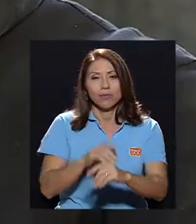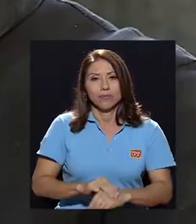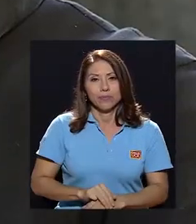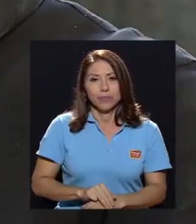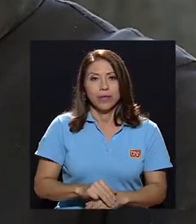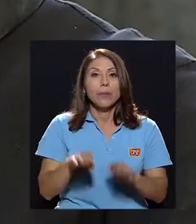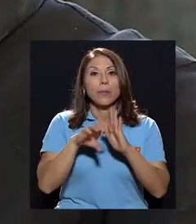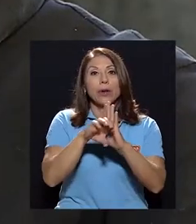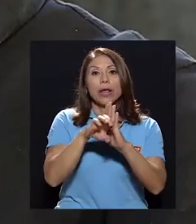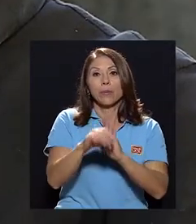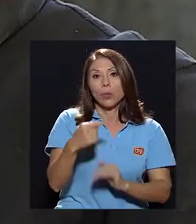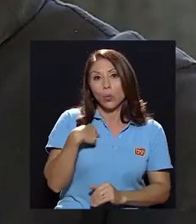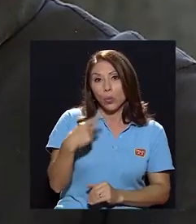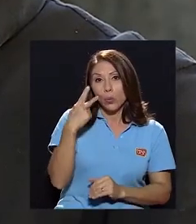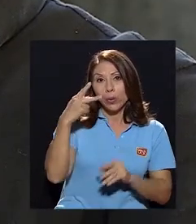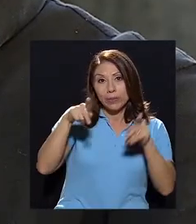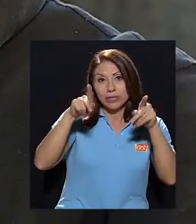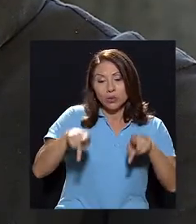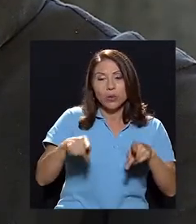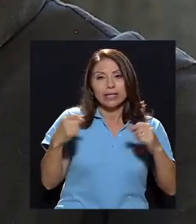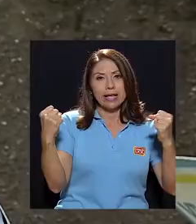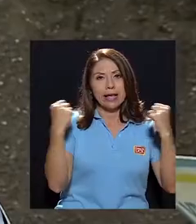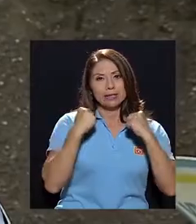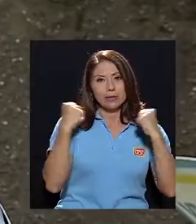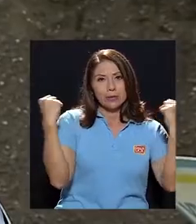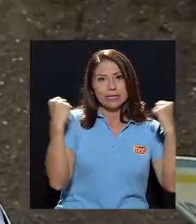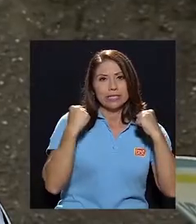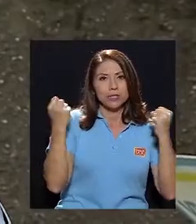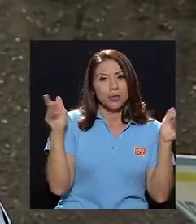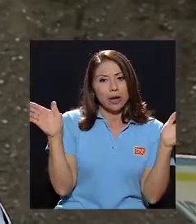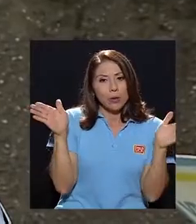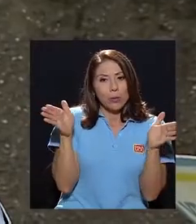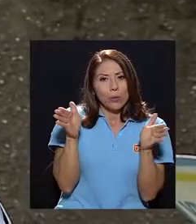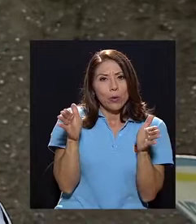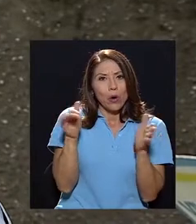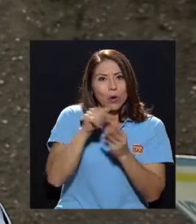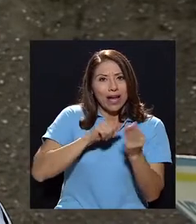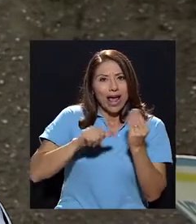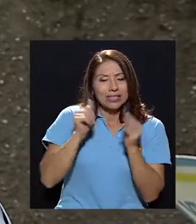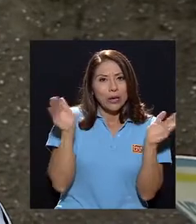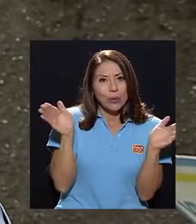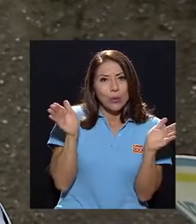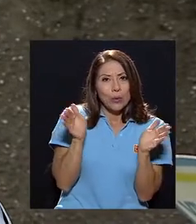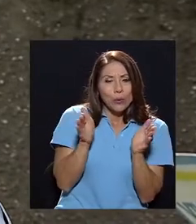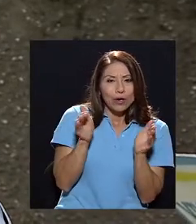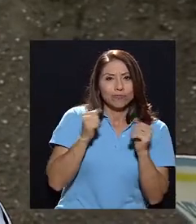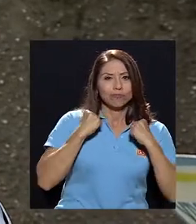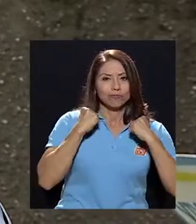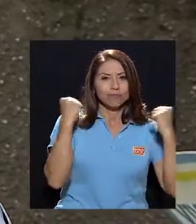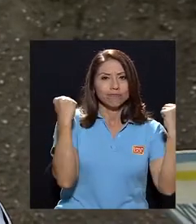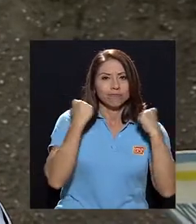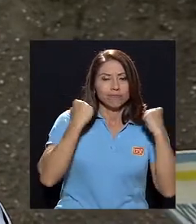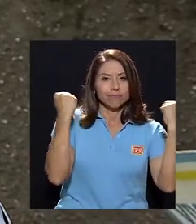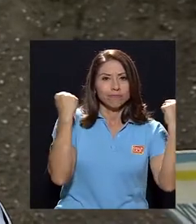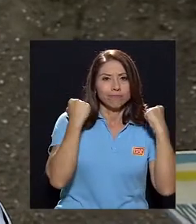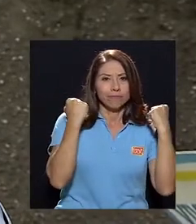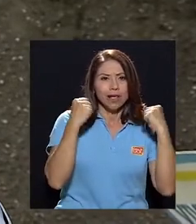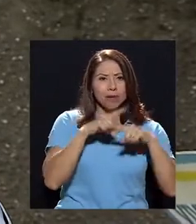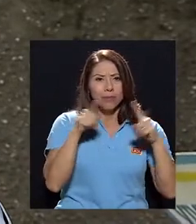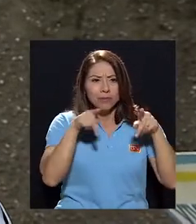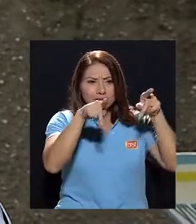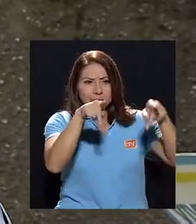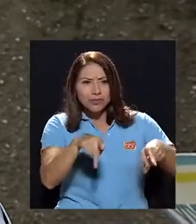por ejemplo, uno ve personas que están haciendo ejercicio para bajar peso o bajar grasa y están comiendo más